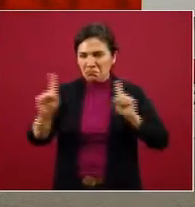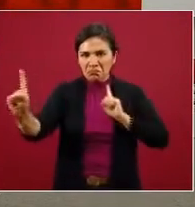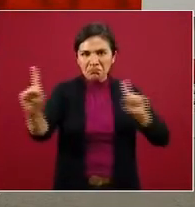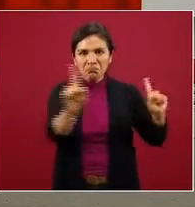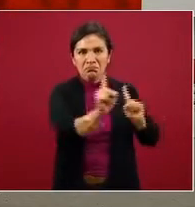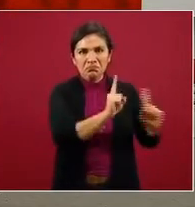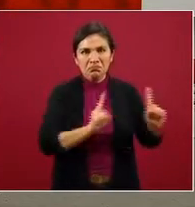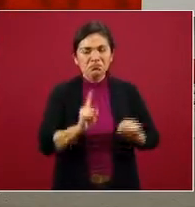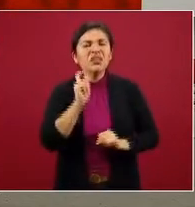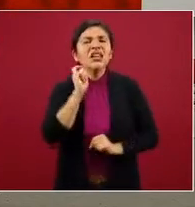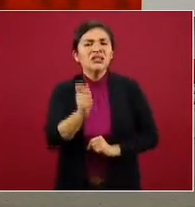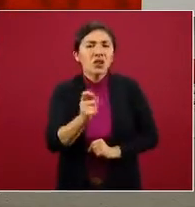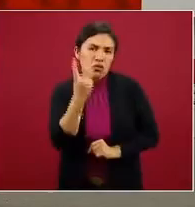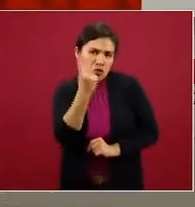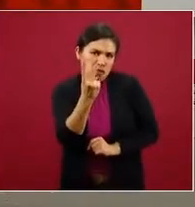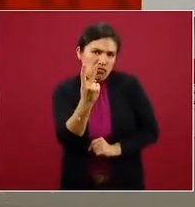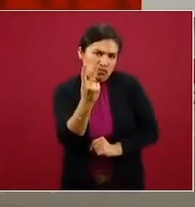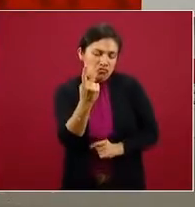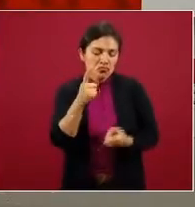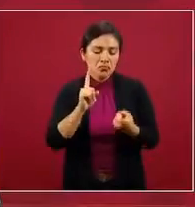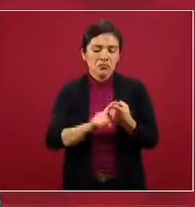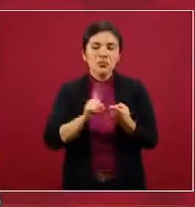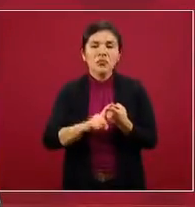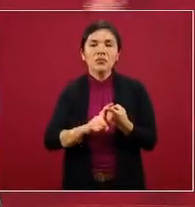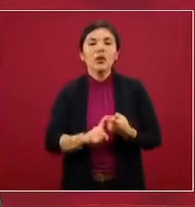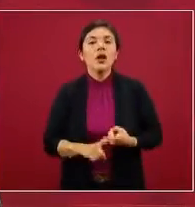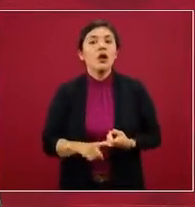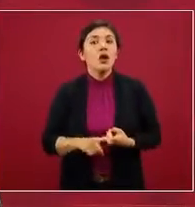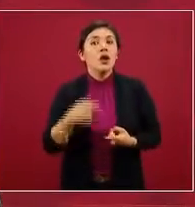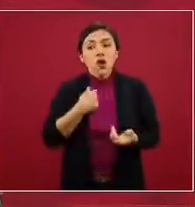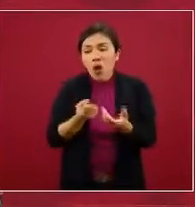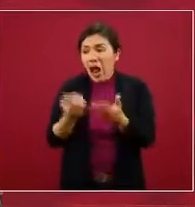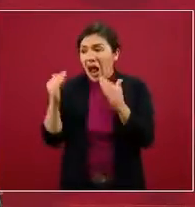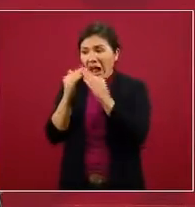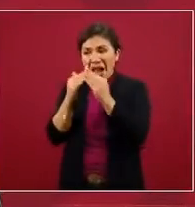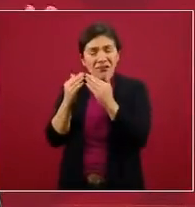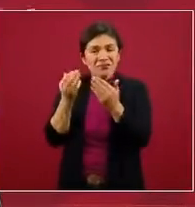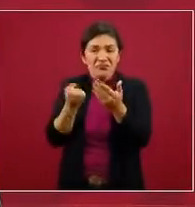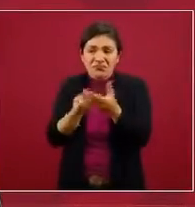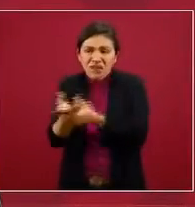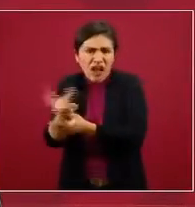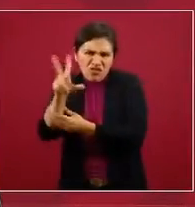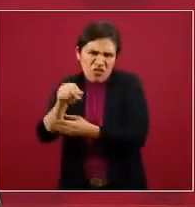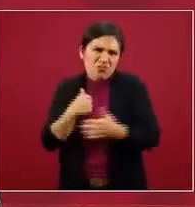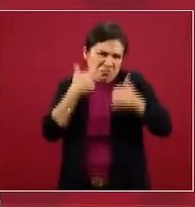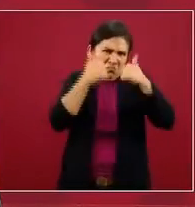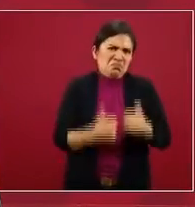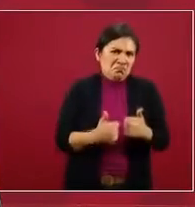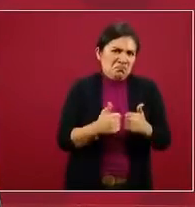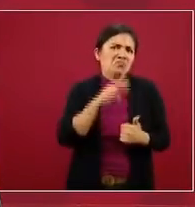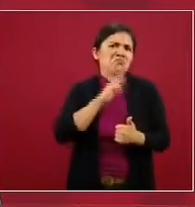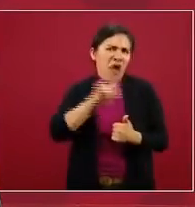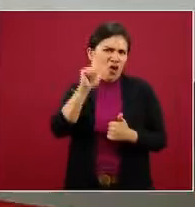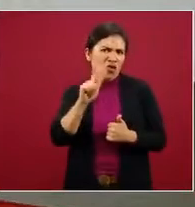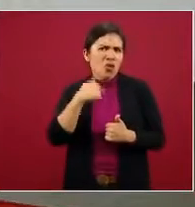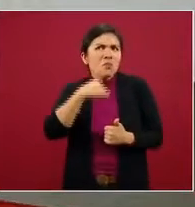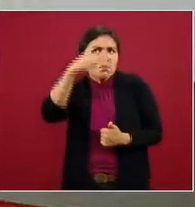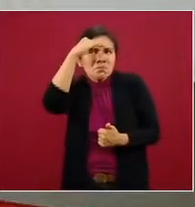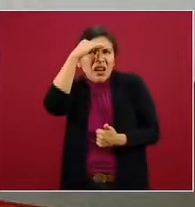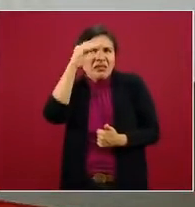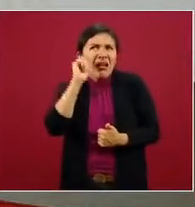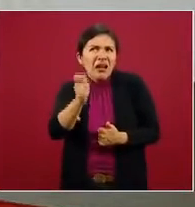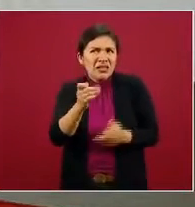distancia hay 2 perspectivas. Una es, no salgo a la calle. Entonces, hacer conciencia de qué